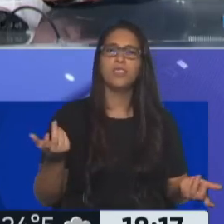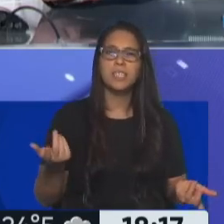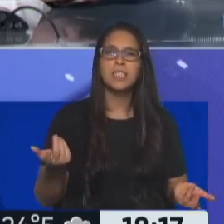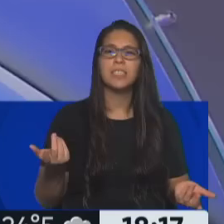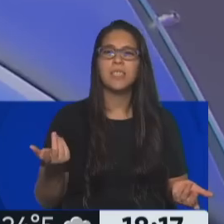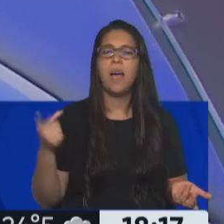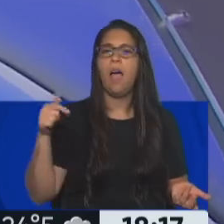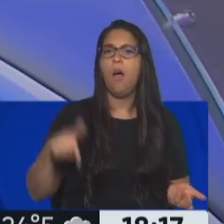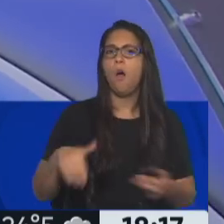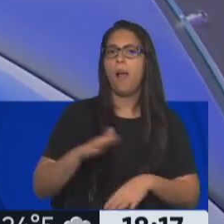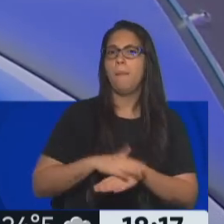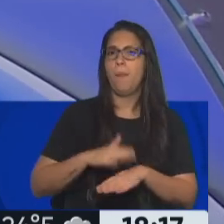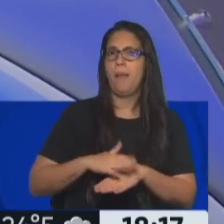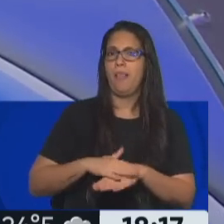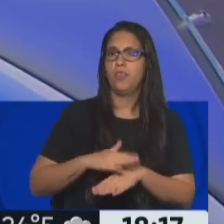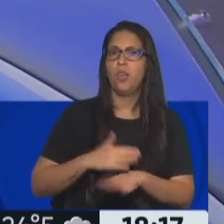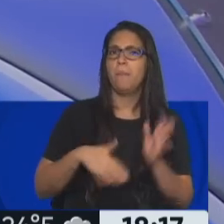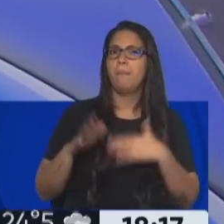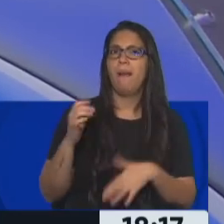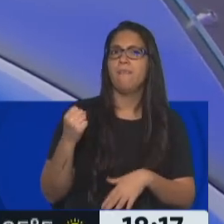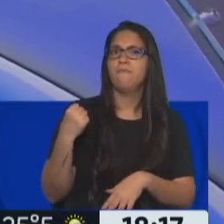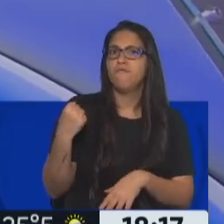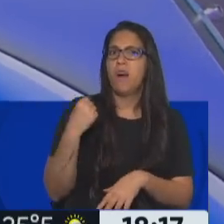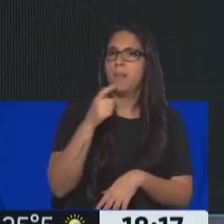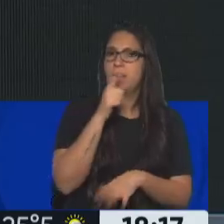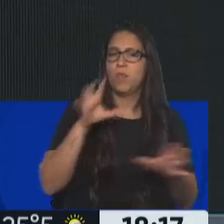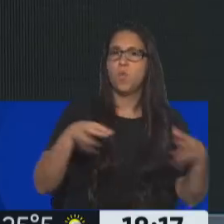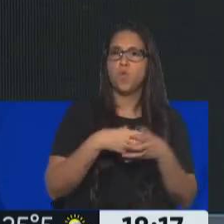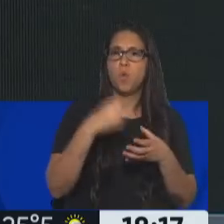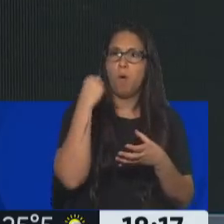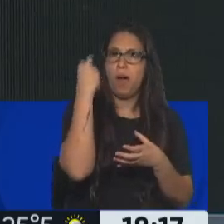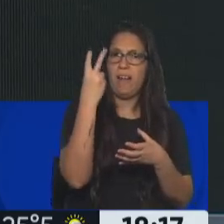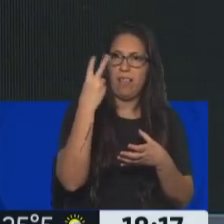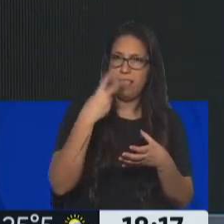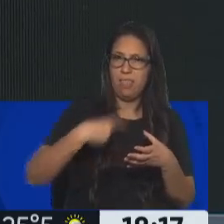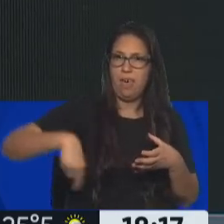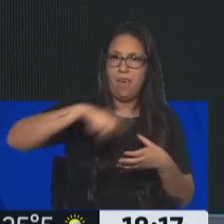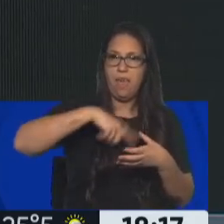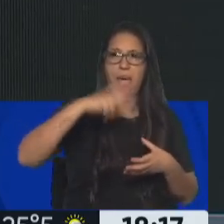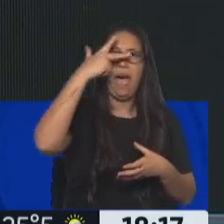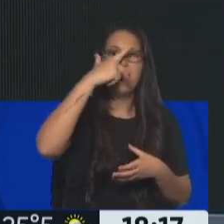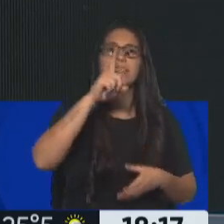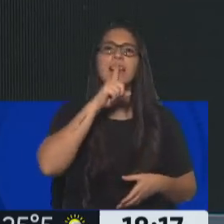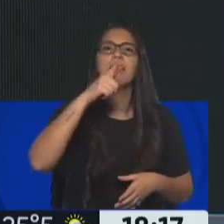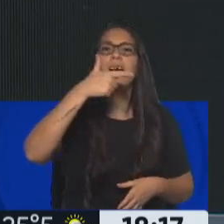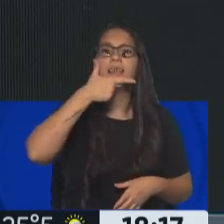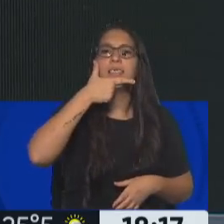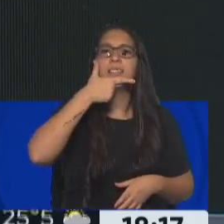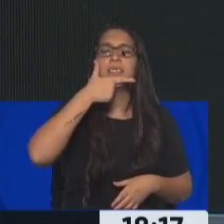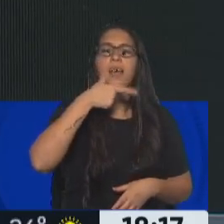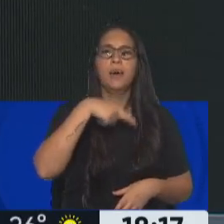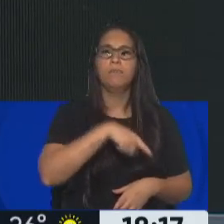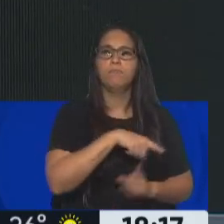en este momento parece ser el más fuerte de los grupos rebeldes, que lo presentaban recién, HTS, ¿no? Tahrir